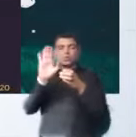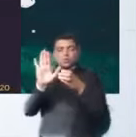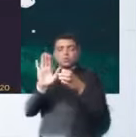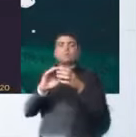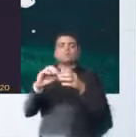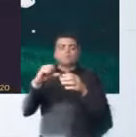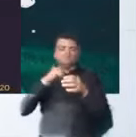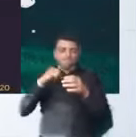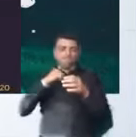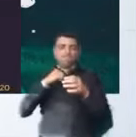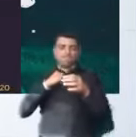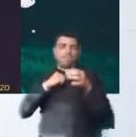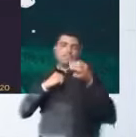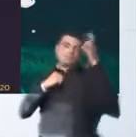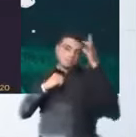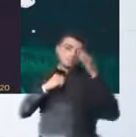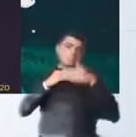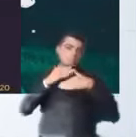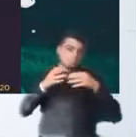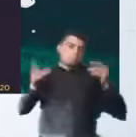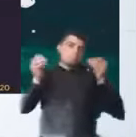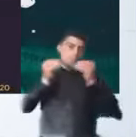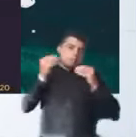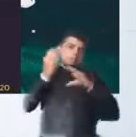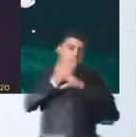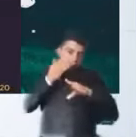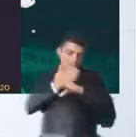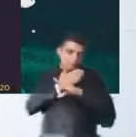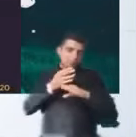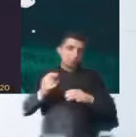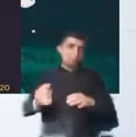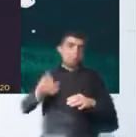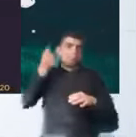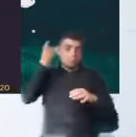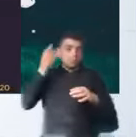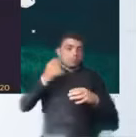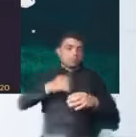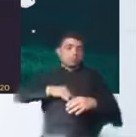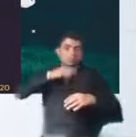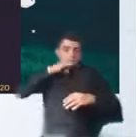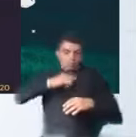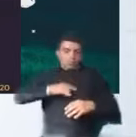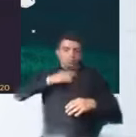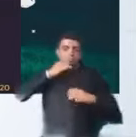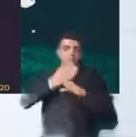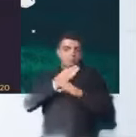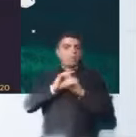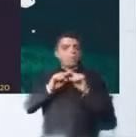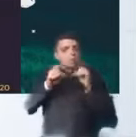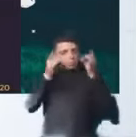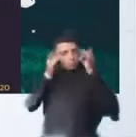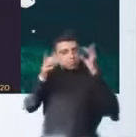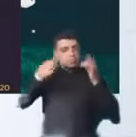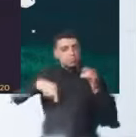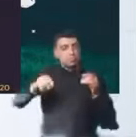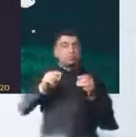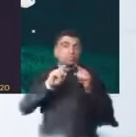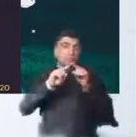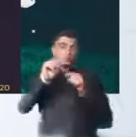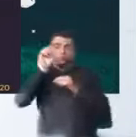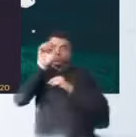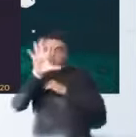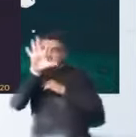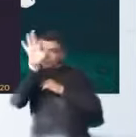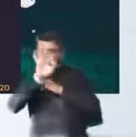de complicación más, algún tipo de neumonía, pero no va a ser tan grave. Pero un 5%, entre un 8 y un